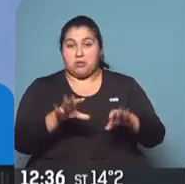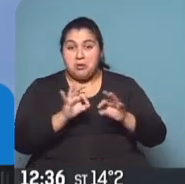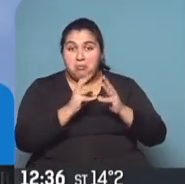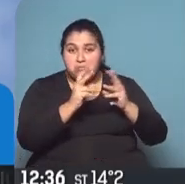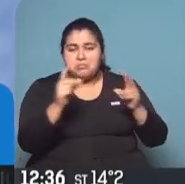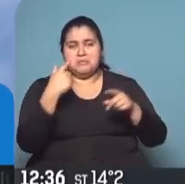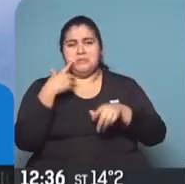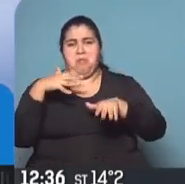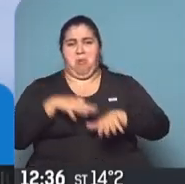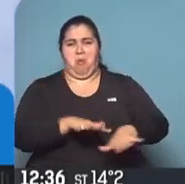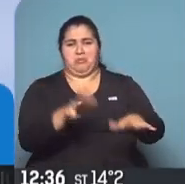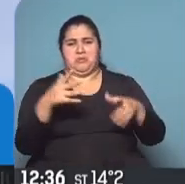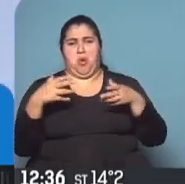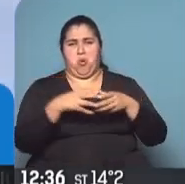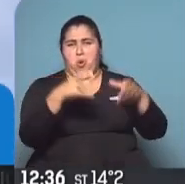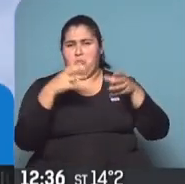lección